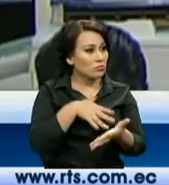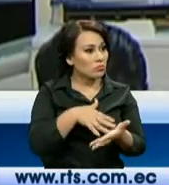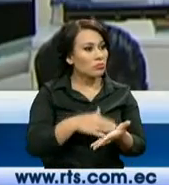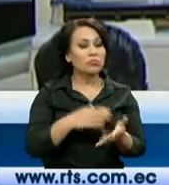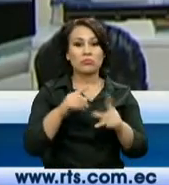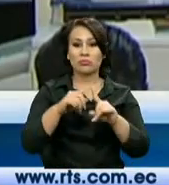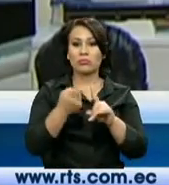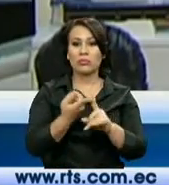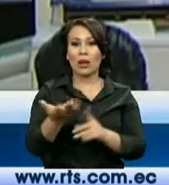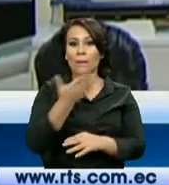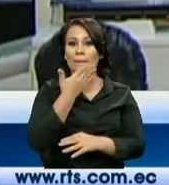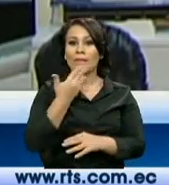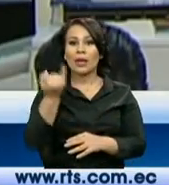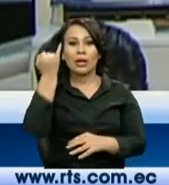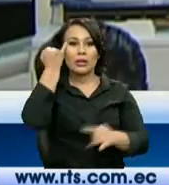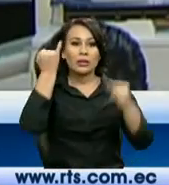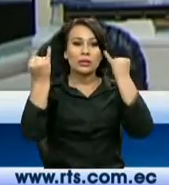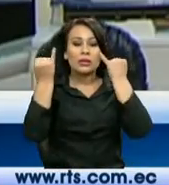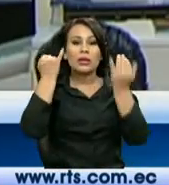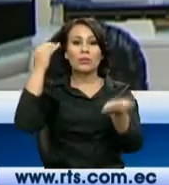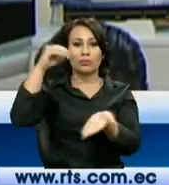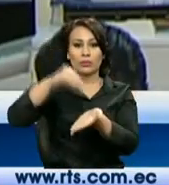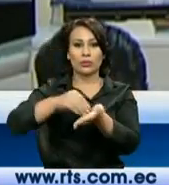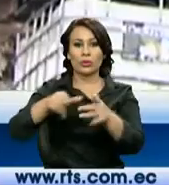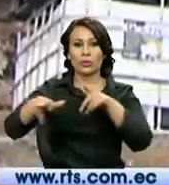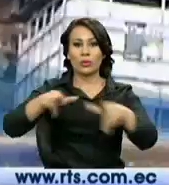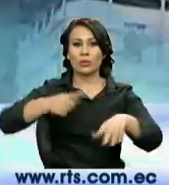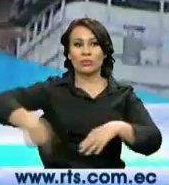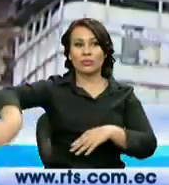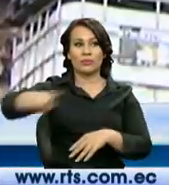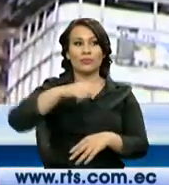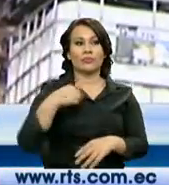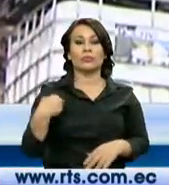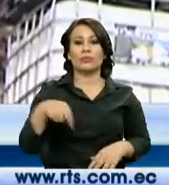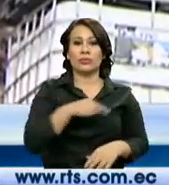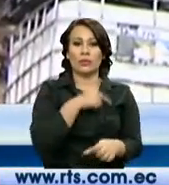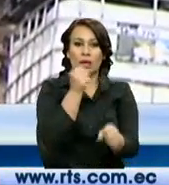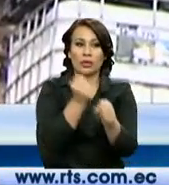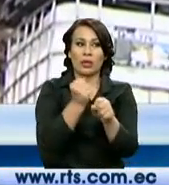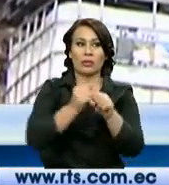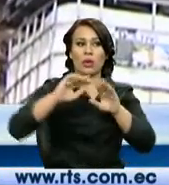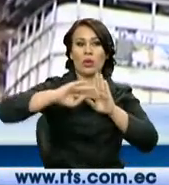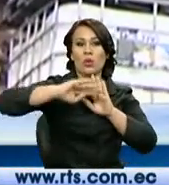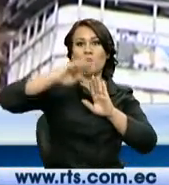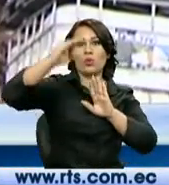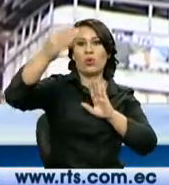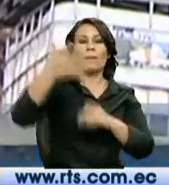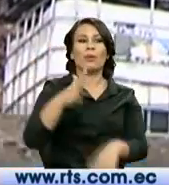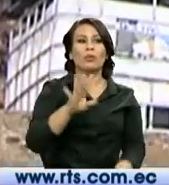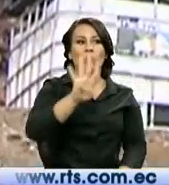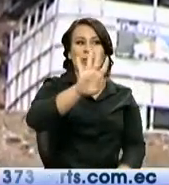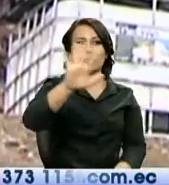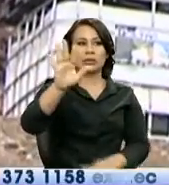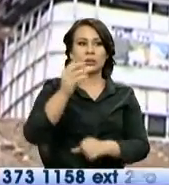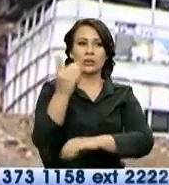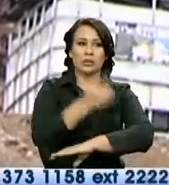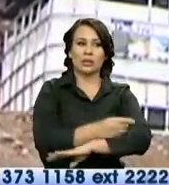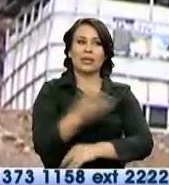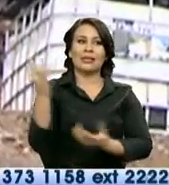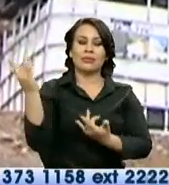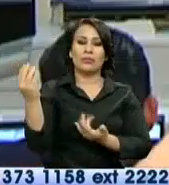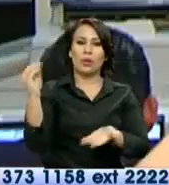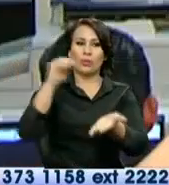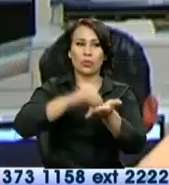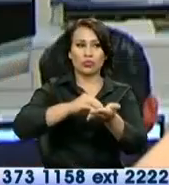las mejores opciones para la estabilización de taludes de este sector. Los trabajos en el cerro demorarían 45 días y se ejecutan por medio de